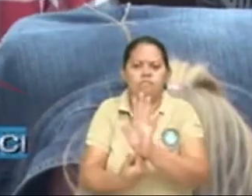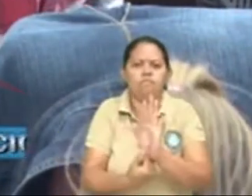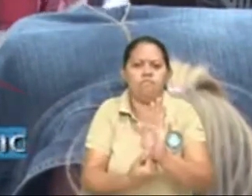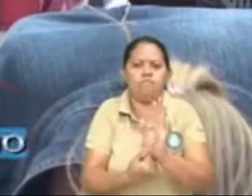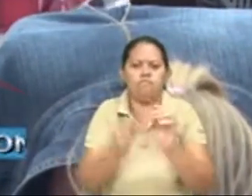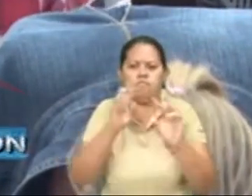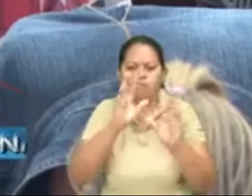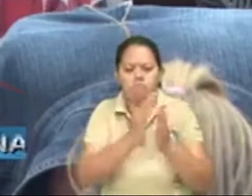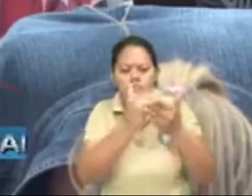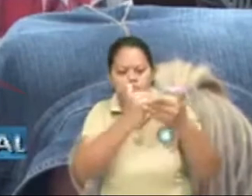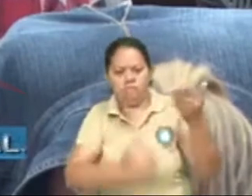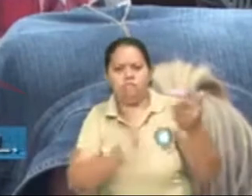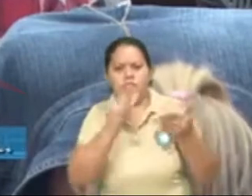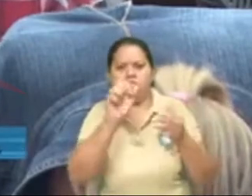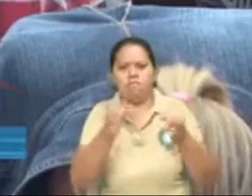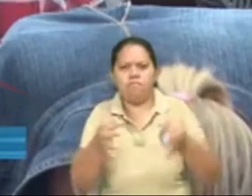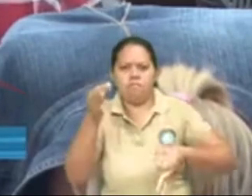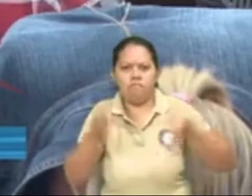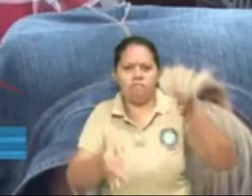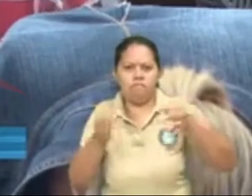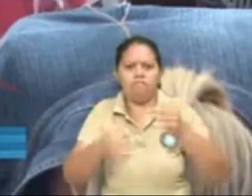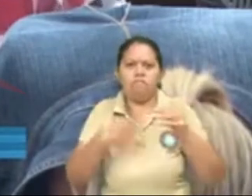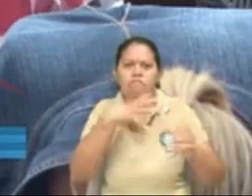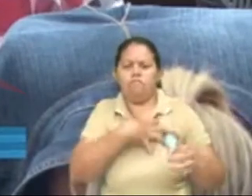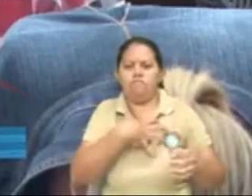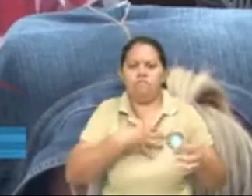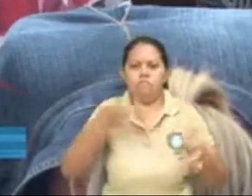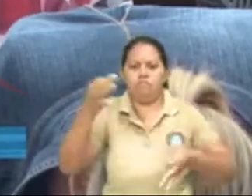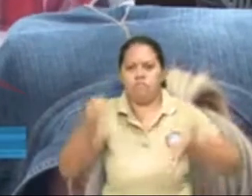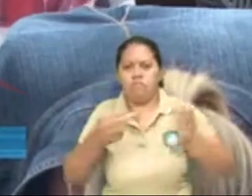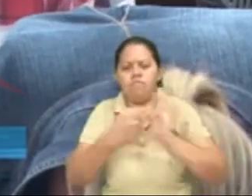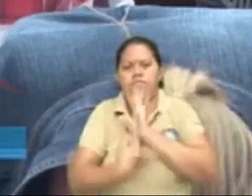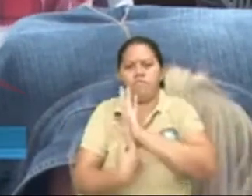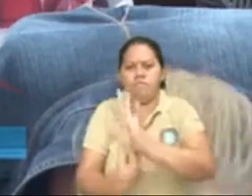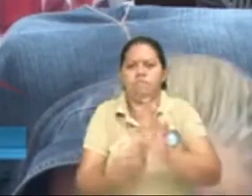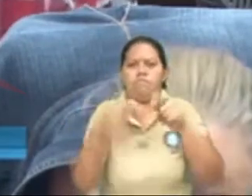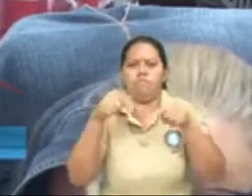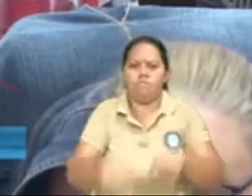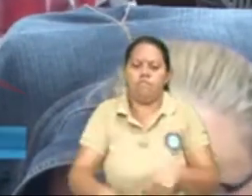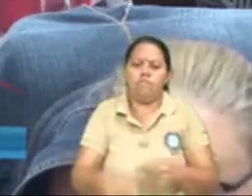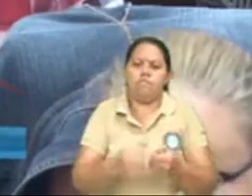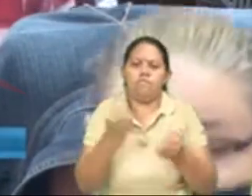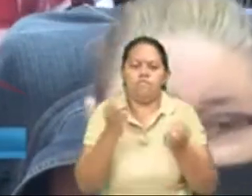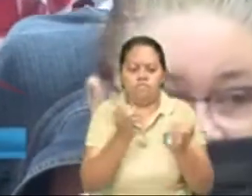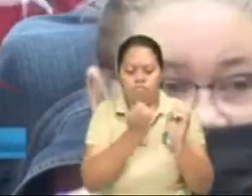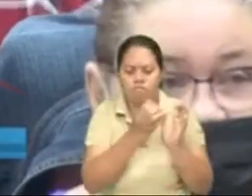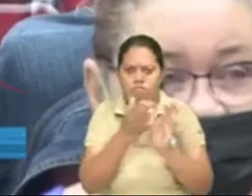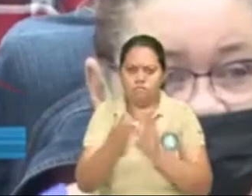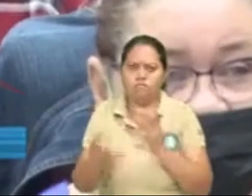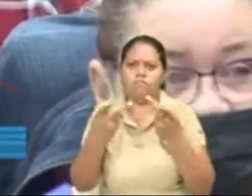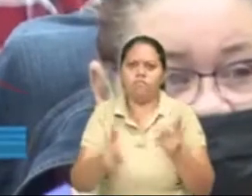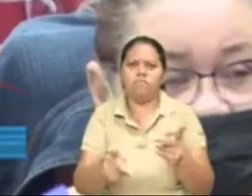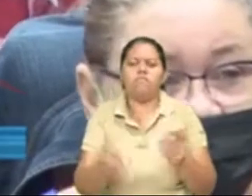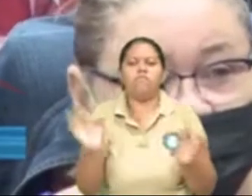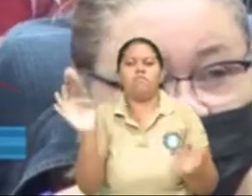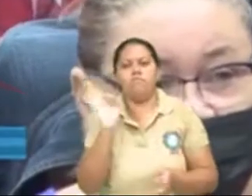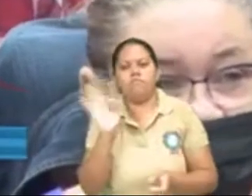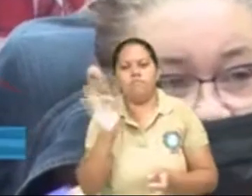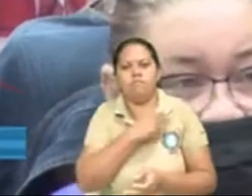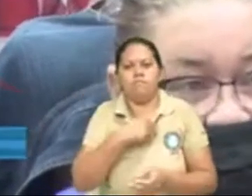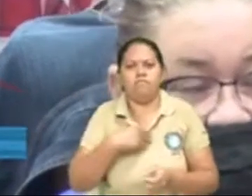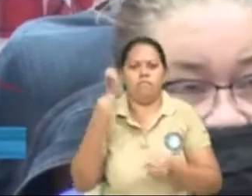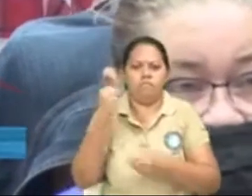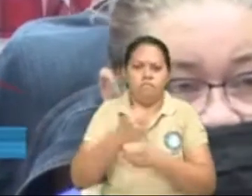del Registro y Control de Personalidades Jurídicas y su estructura de funcionamiento,